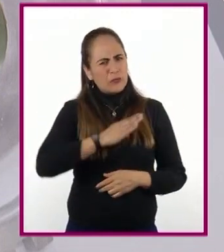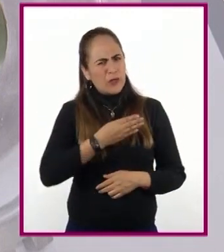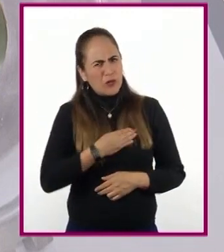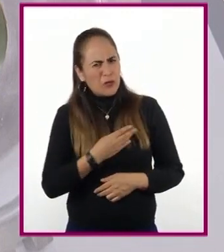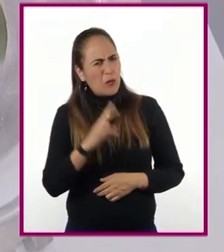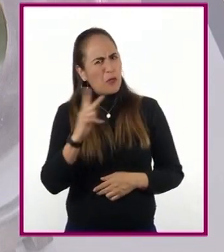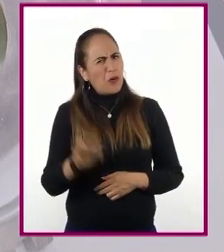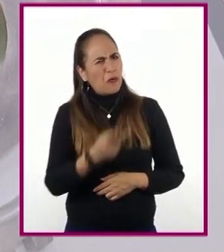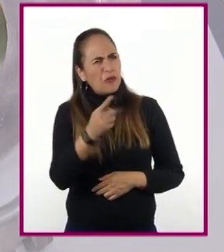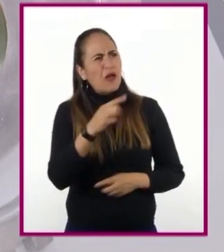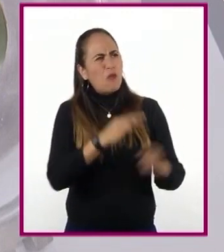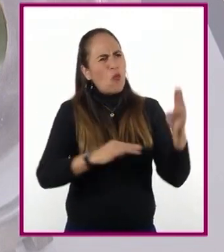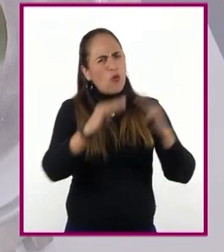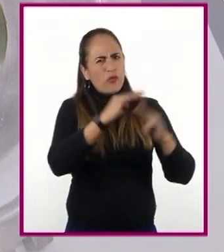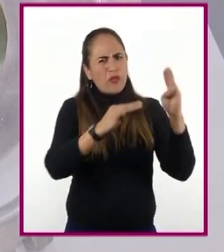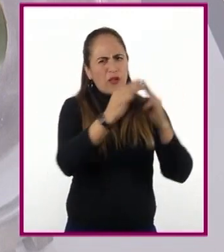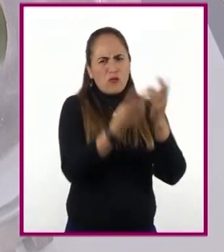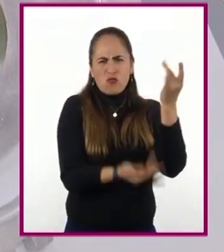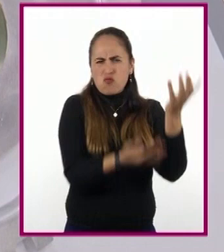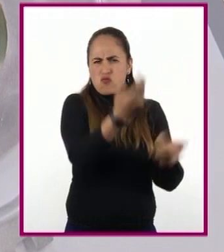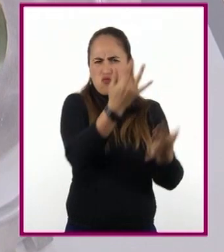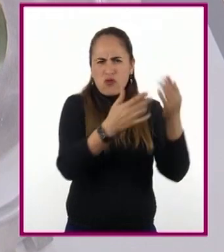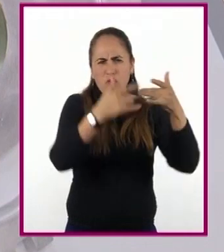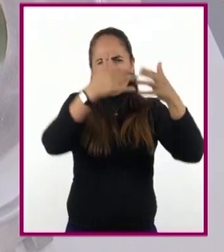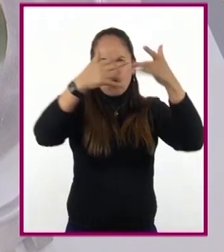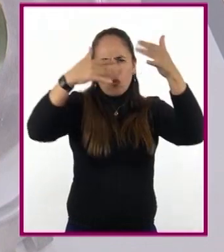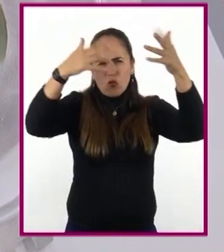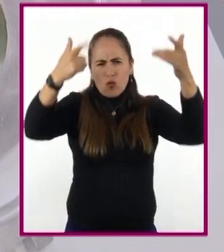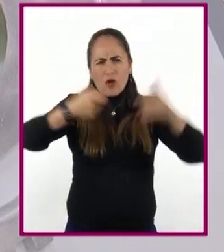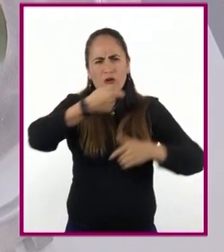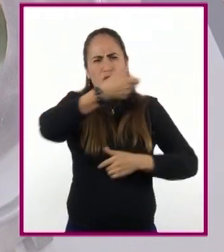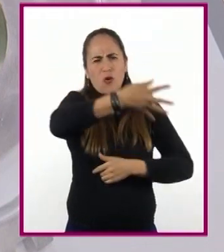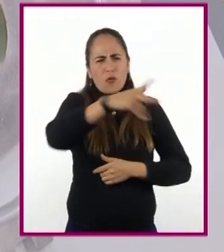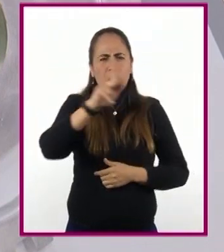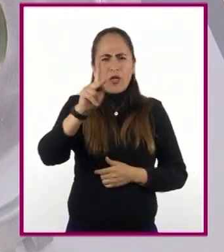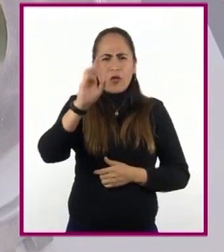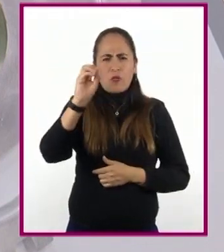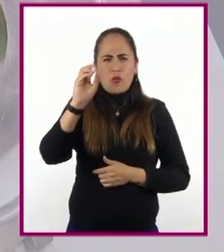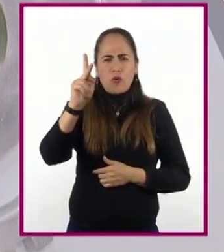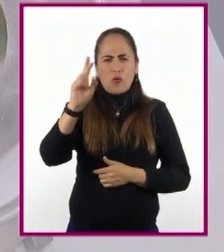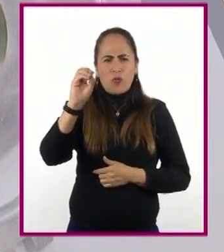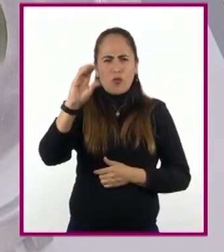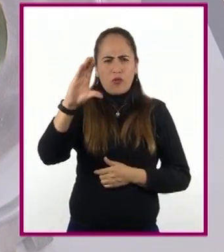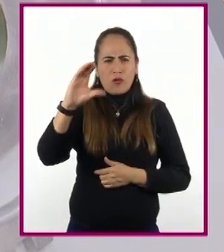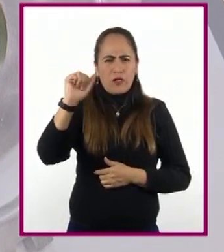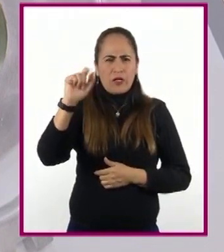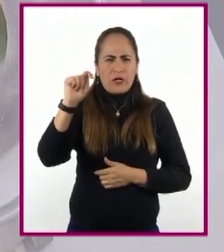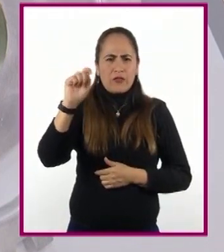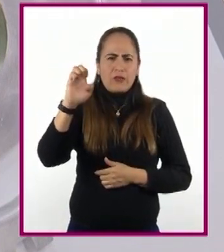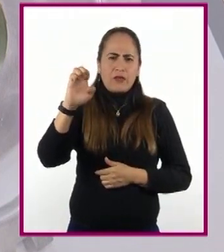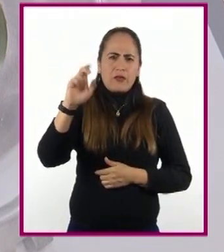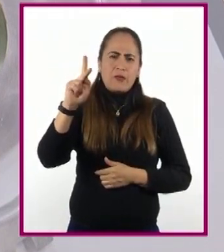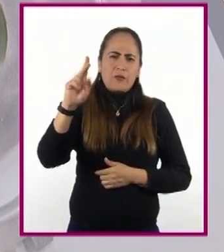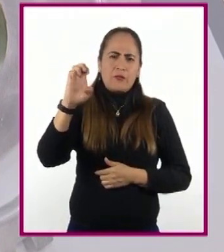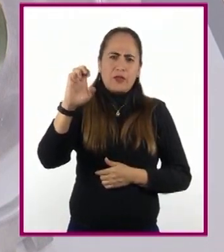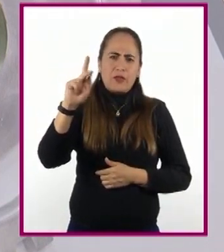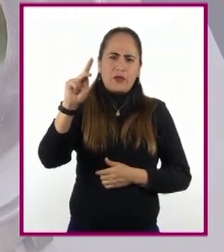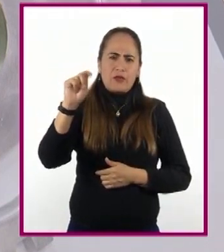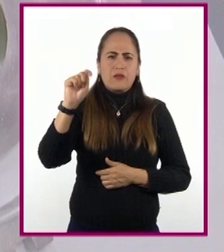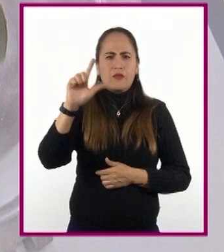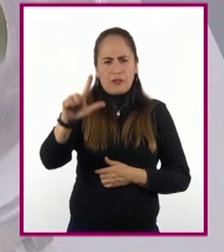echaba fuego y humo. Les informaron que se llamaba Popocatépetl, que significa montaña